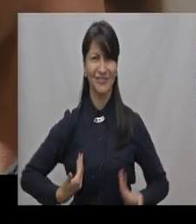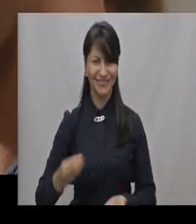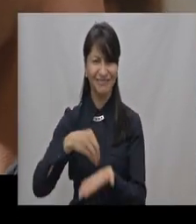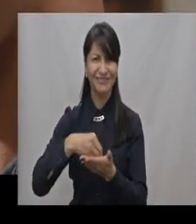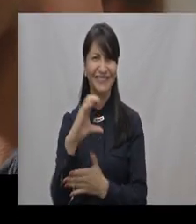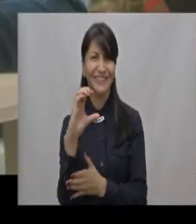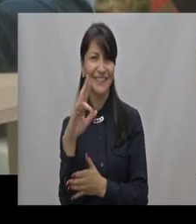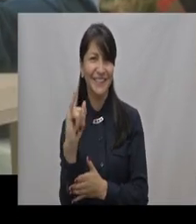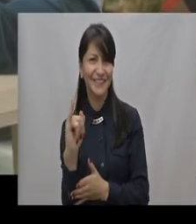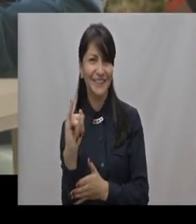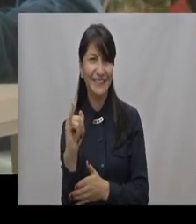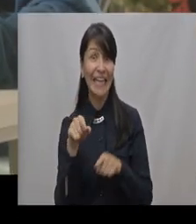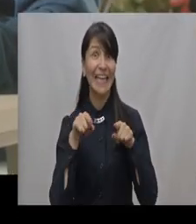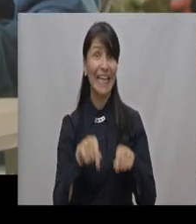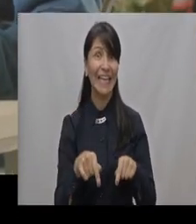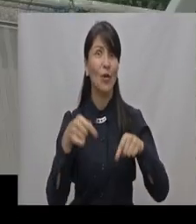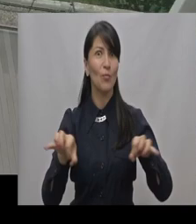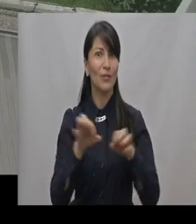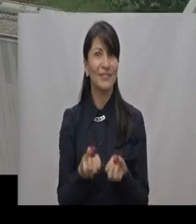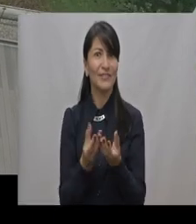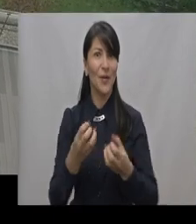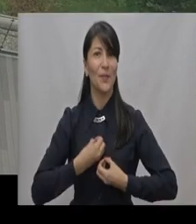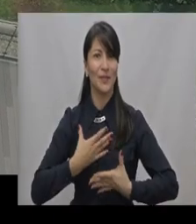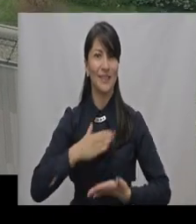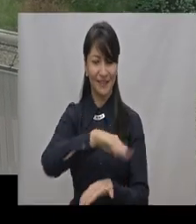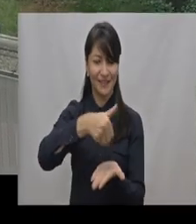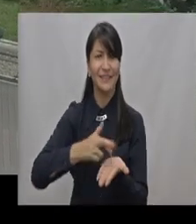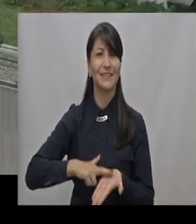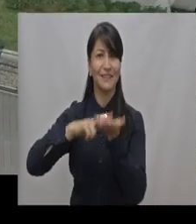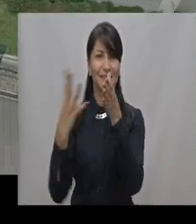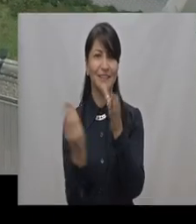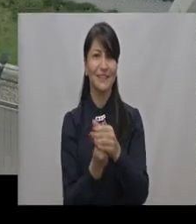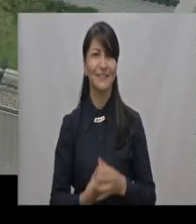ocupacional. Y yo vivo el CRI. Aquí